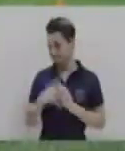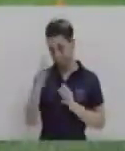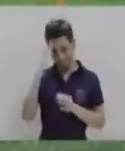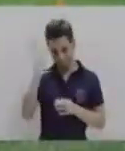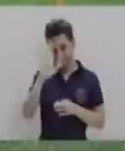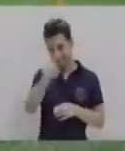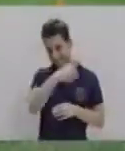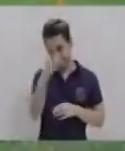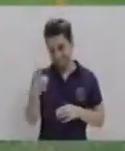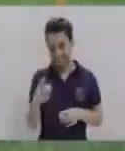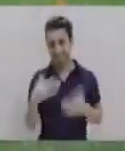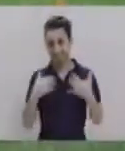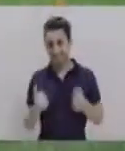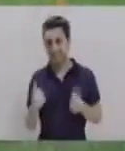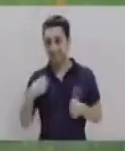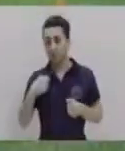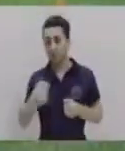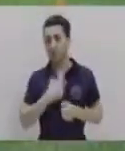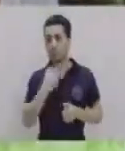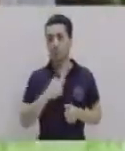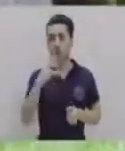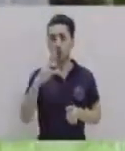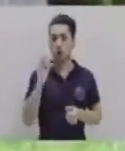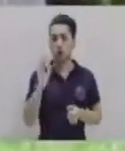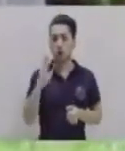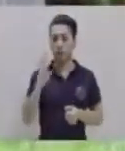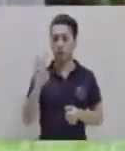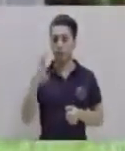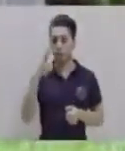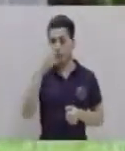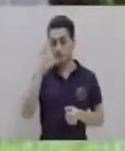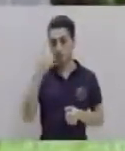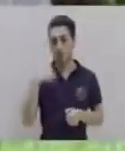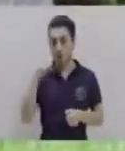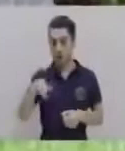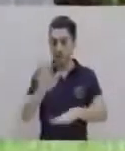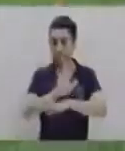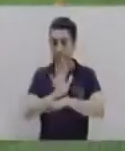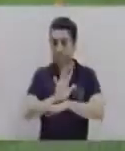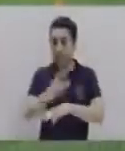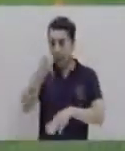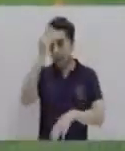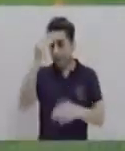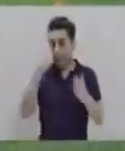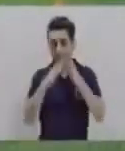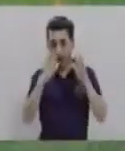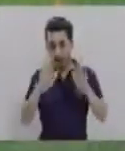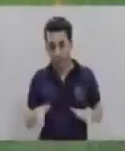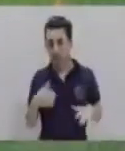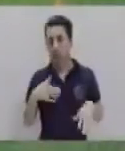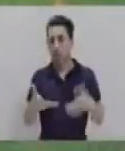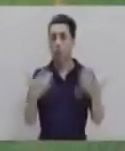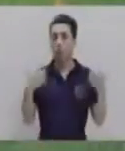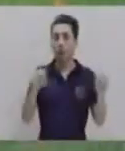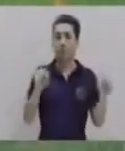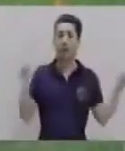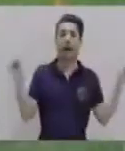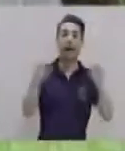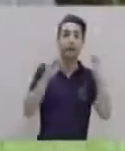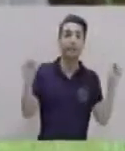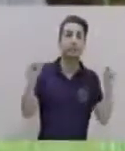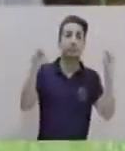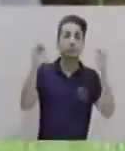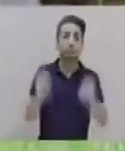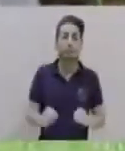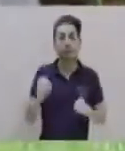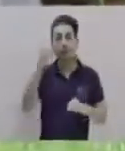Hola chicos, ¿cómo están? Les saluda el profe Roberto Vargas. Estamos en el programa Aprendo en Casa. El día de hoy vamos a realizar una serie de ejercicios